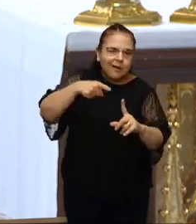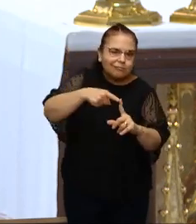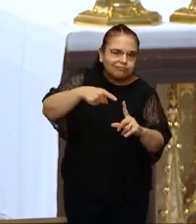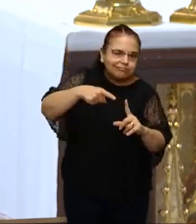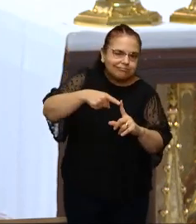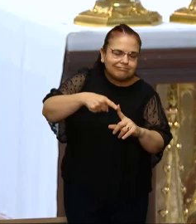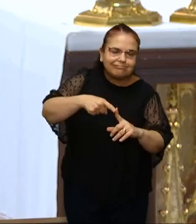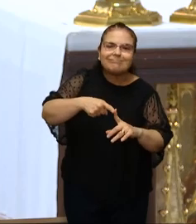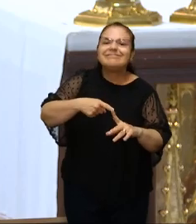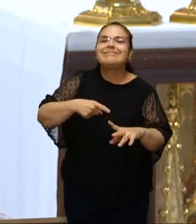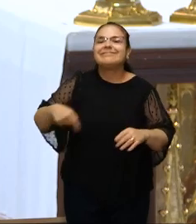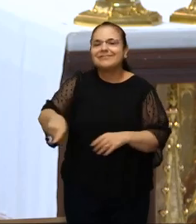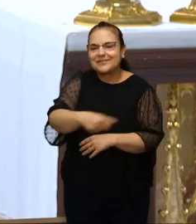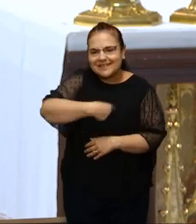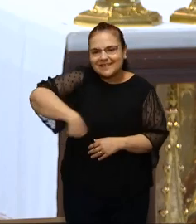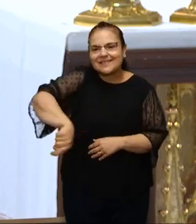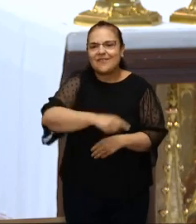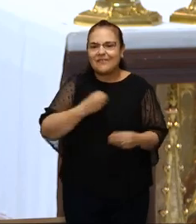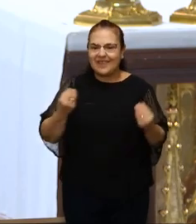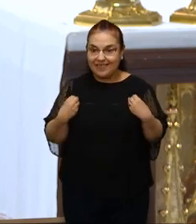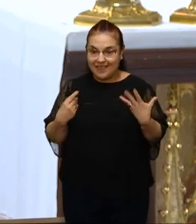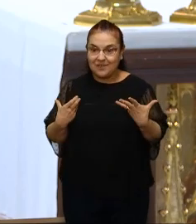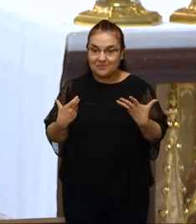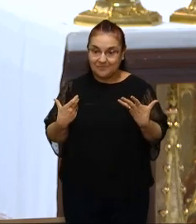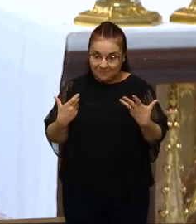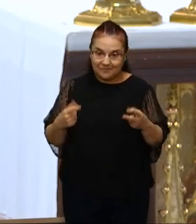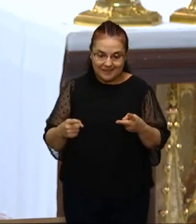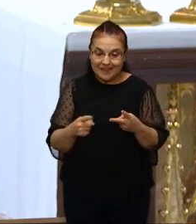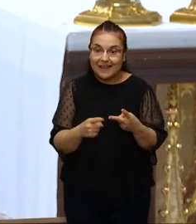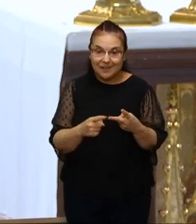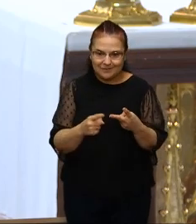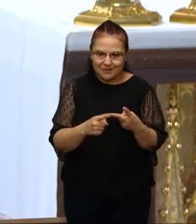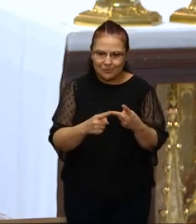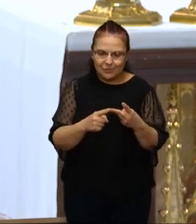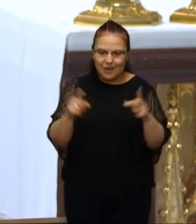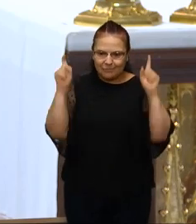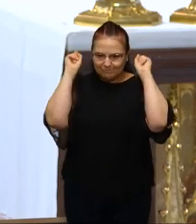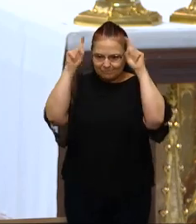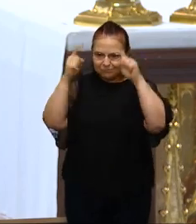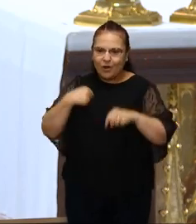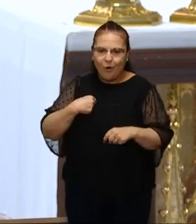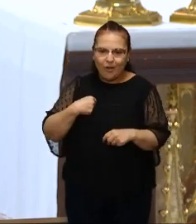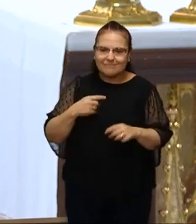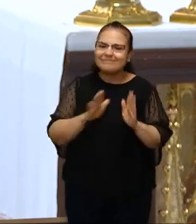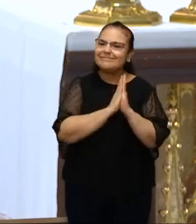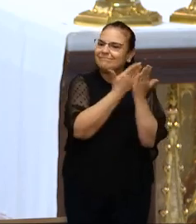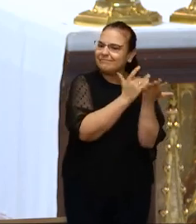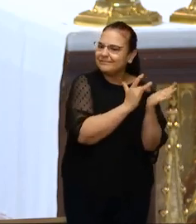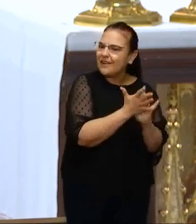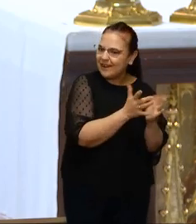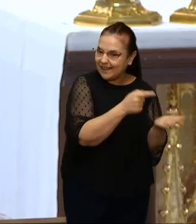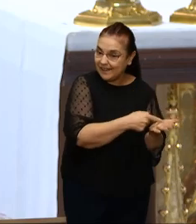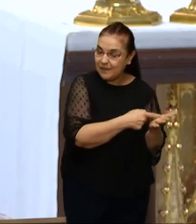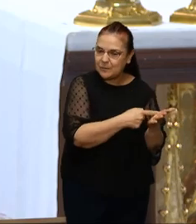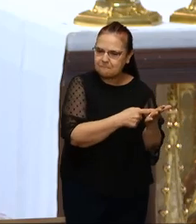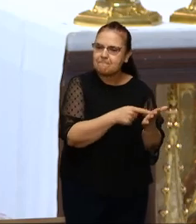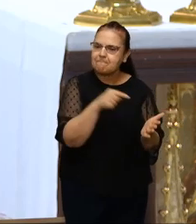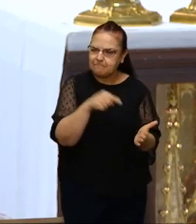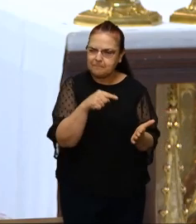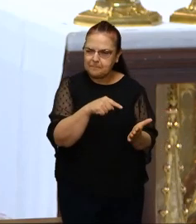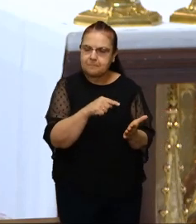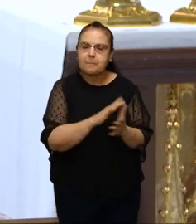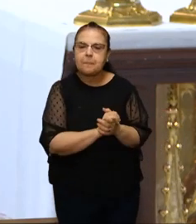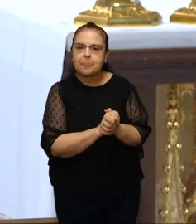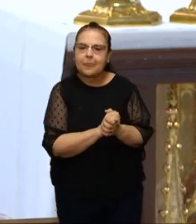a nuestra vida. Y la segunda enseñanza de hoy proviene del Evangelio. Proviene de este